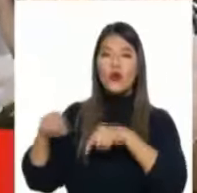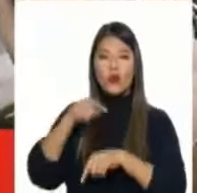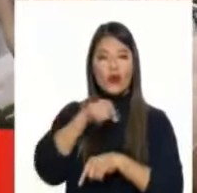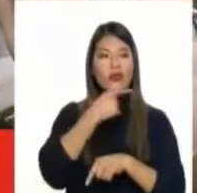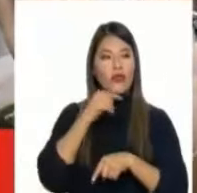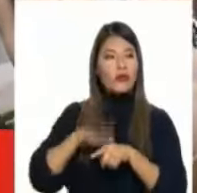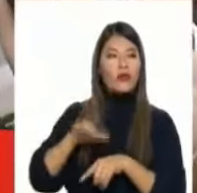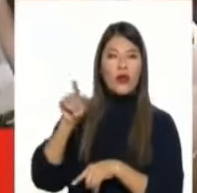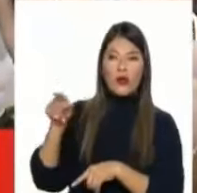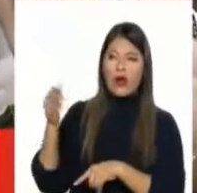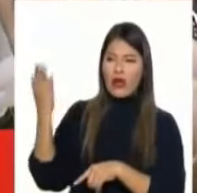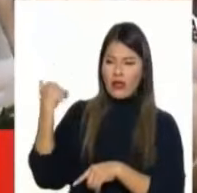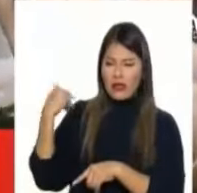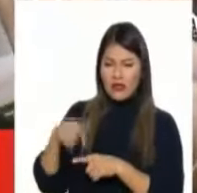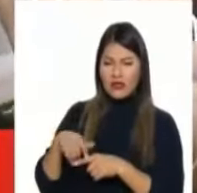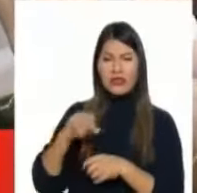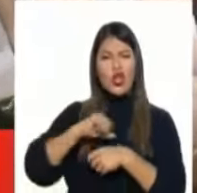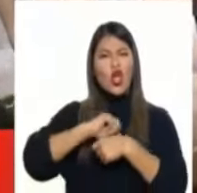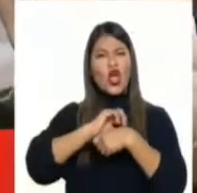el descarte de